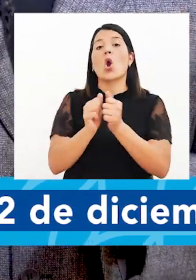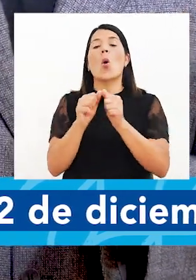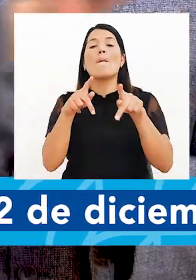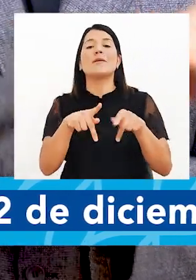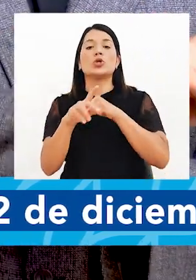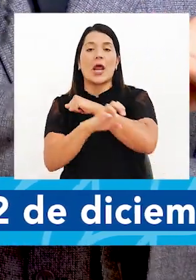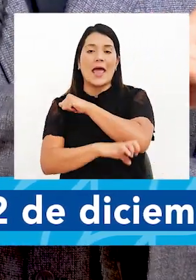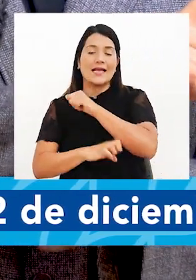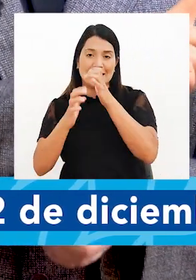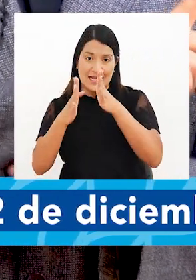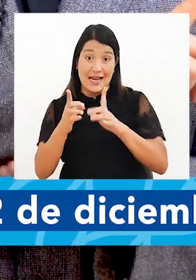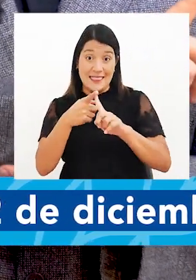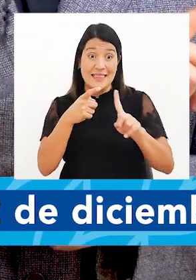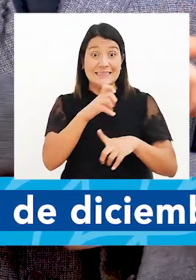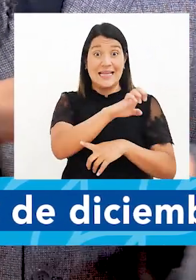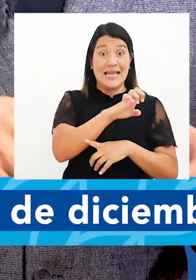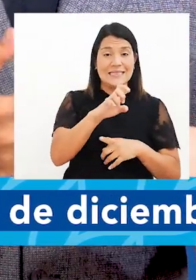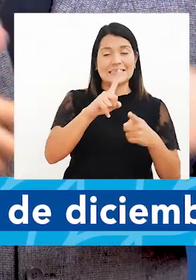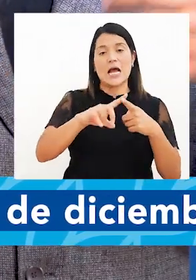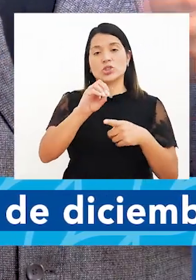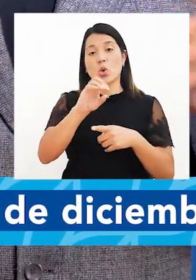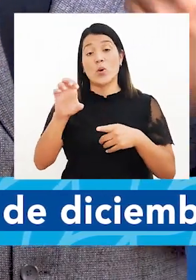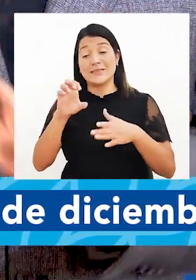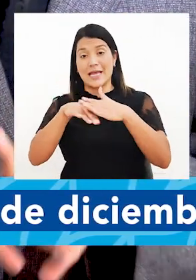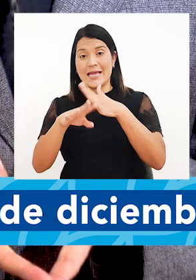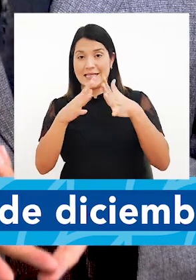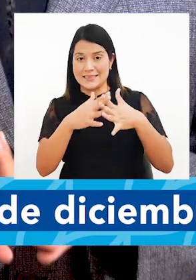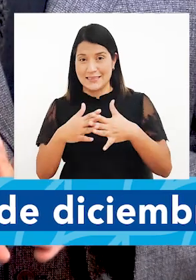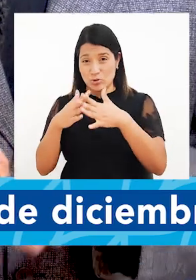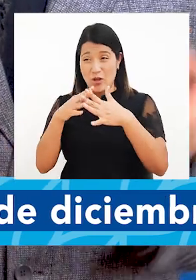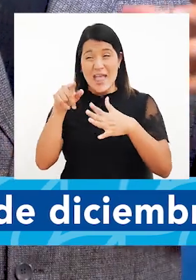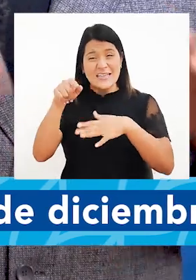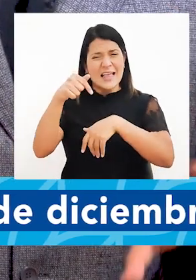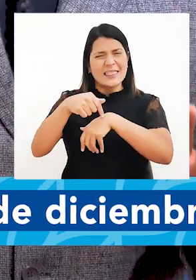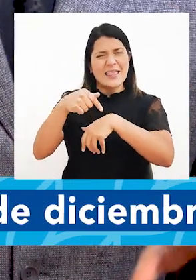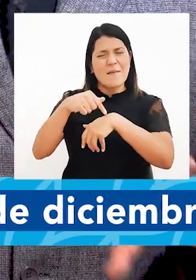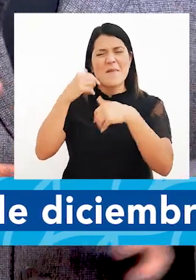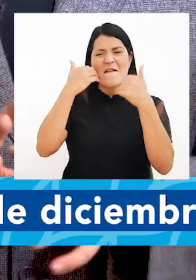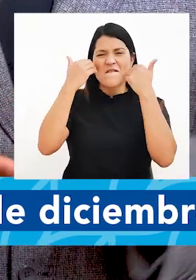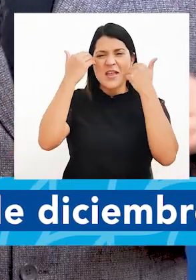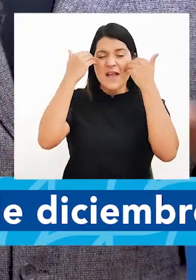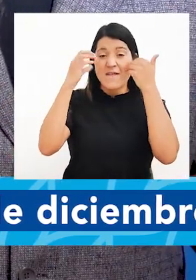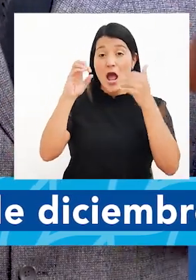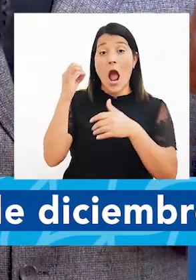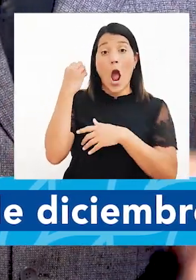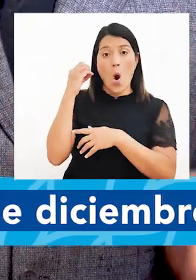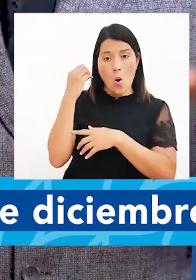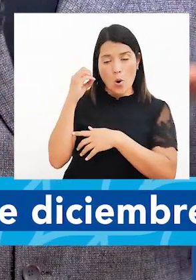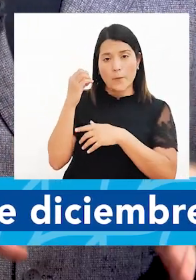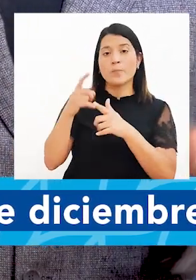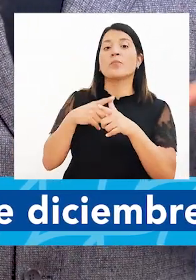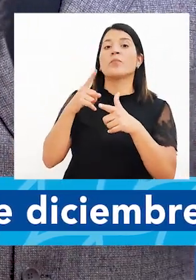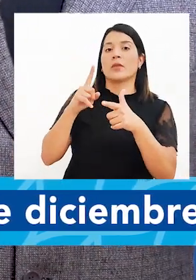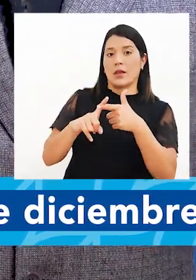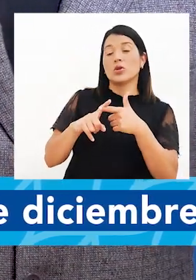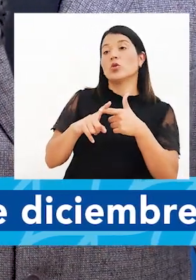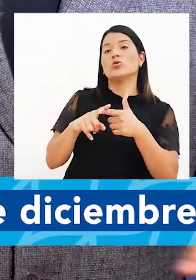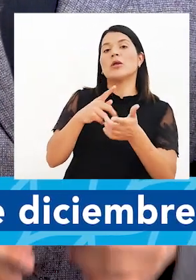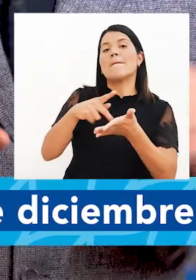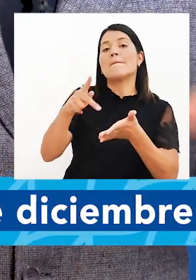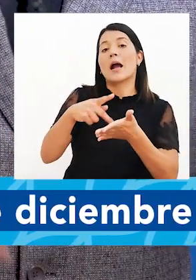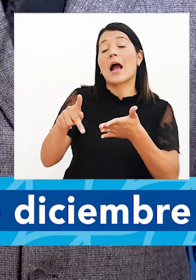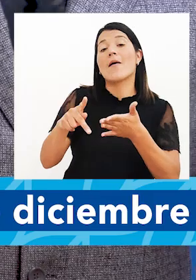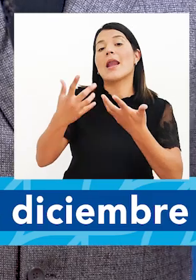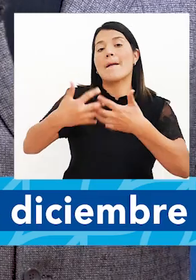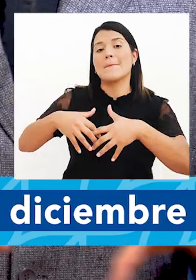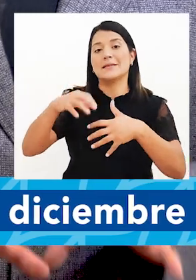este hacia el oeste de los Estados Unidos en la época de la fiebre del oro, y esto era auspiciado por la empresa de Cornelius Vanderbilt,